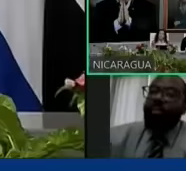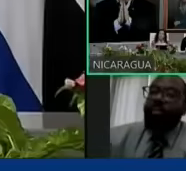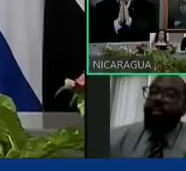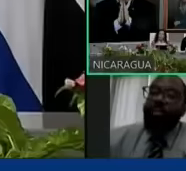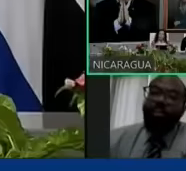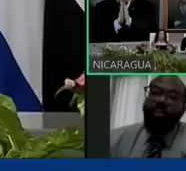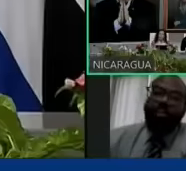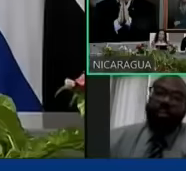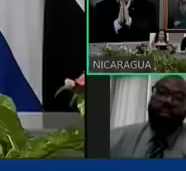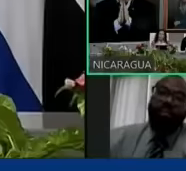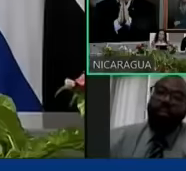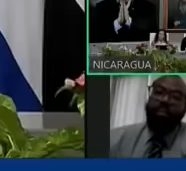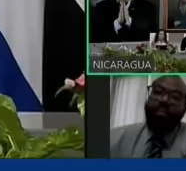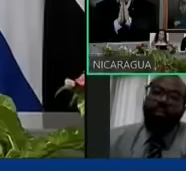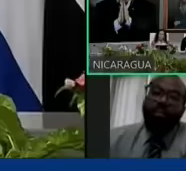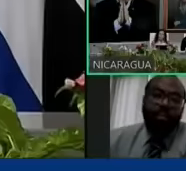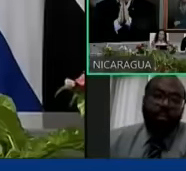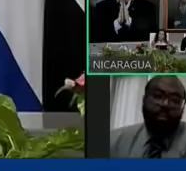democráticos.